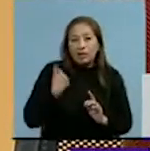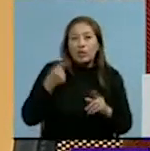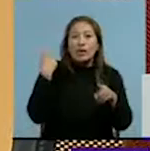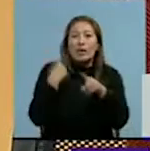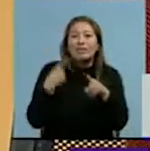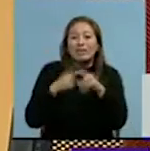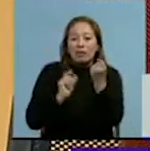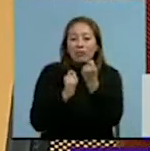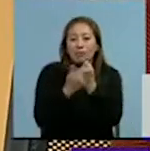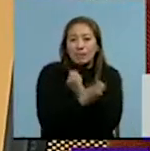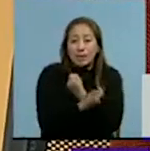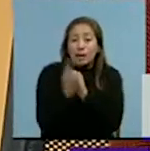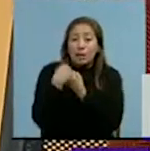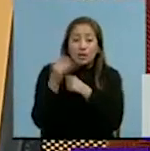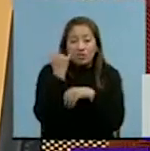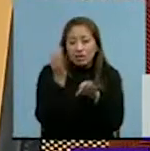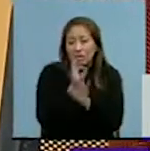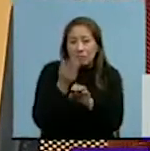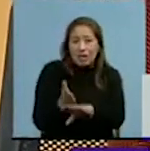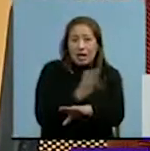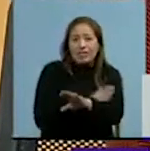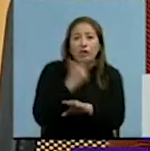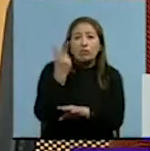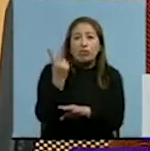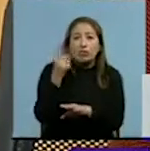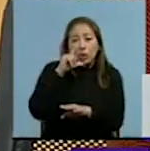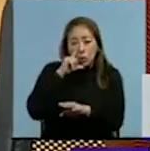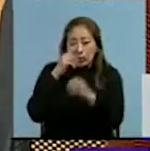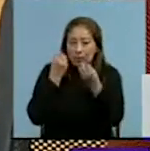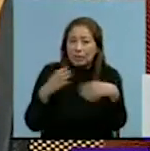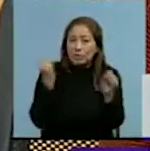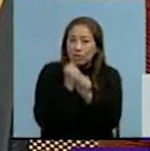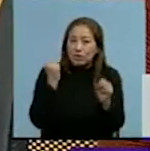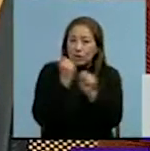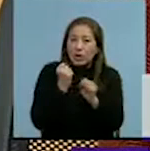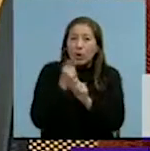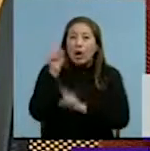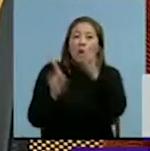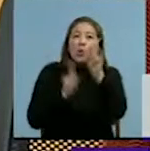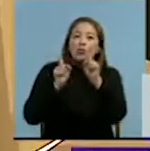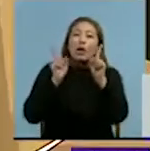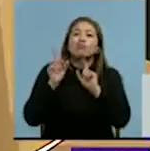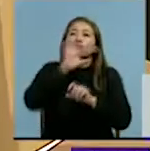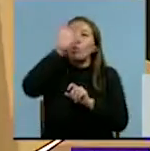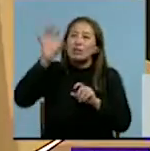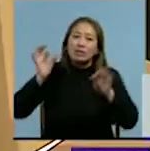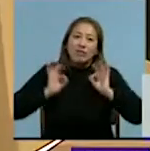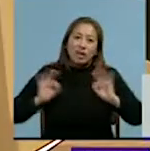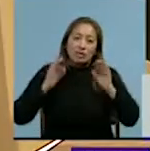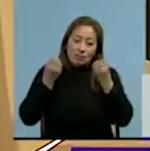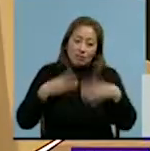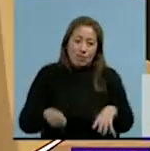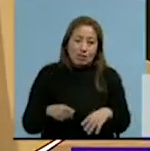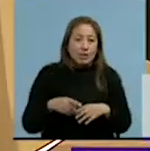del festival de la empanada pero ya comenzamos las actividades desde el 2 de julio que muchas provincias ya salieron de vacaciones y comenzamos a recibir turistas